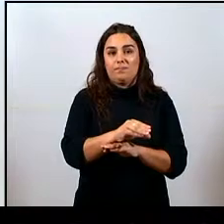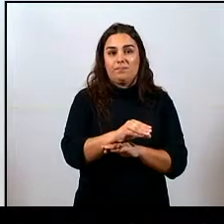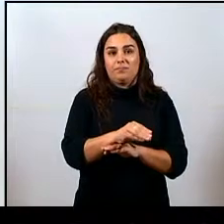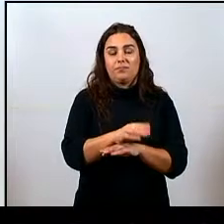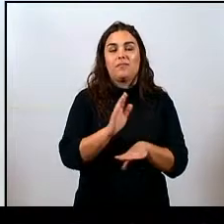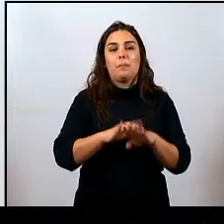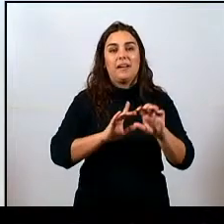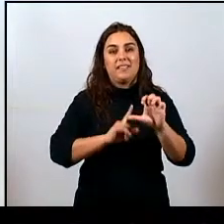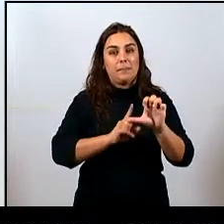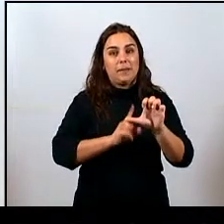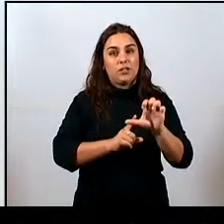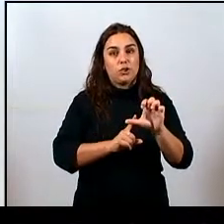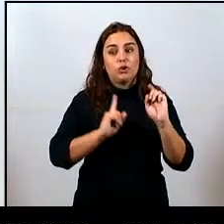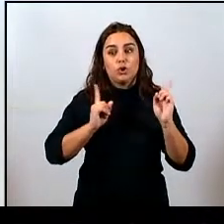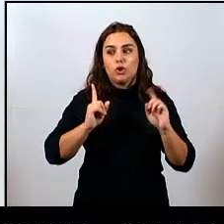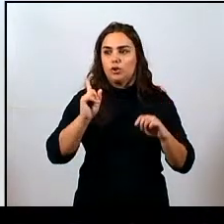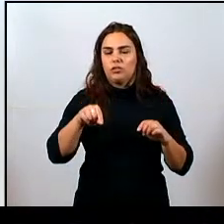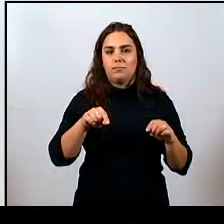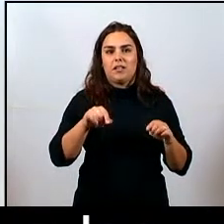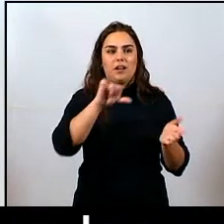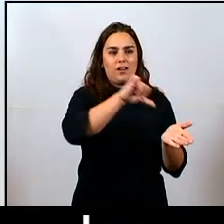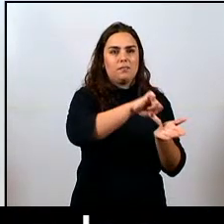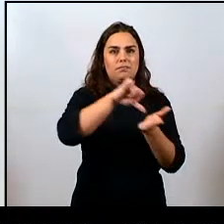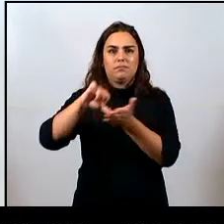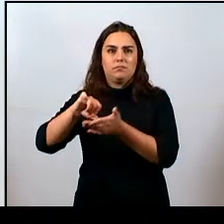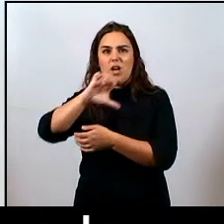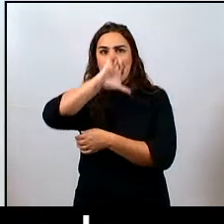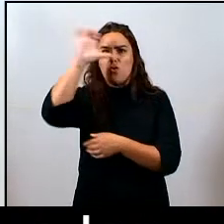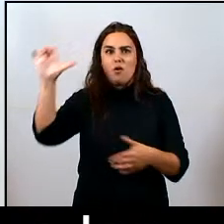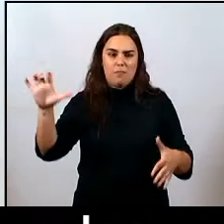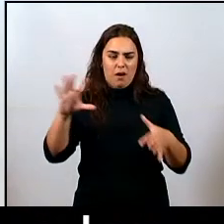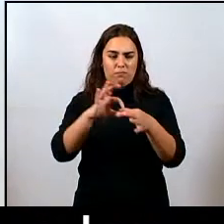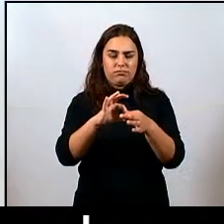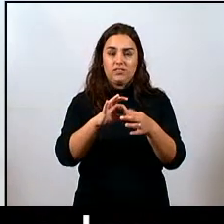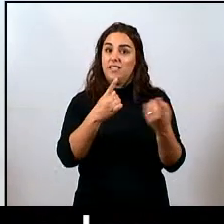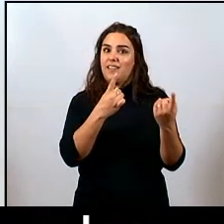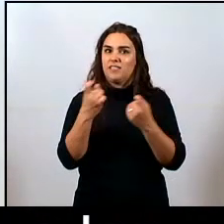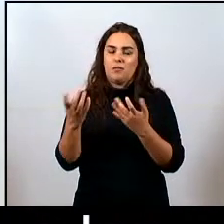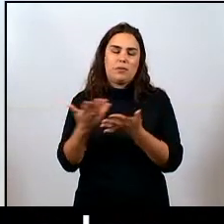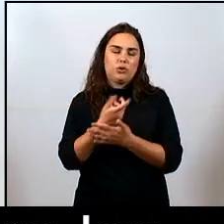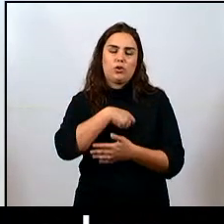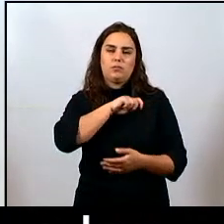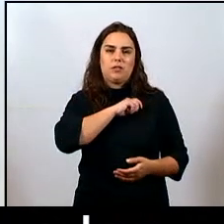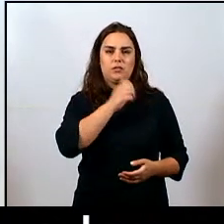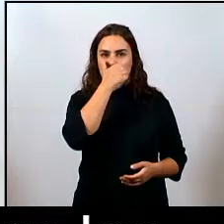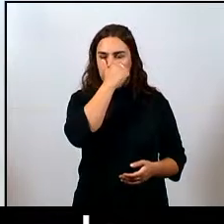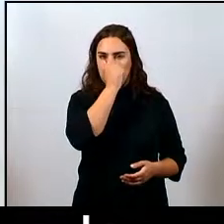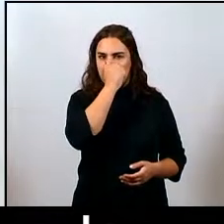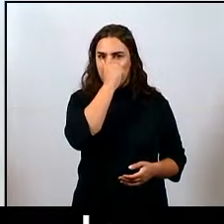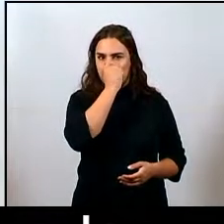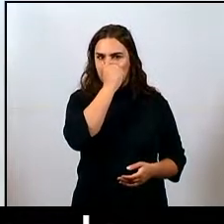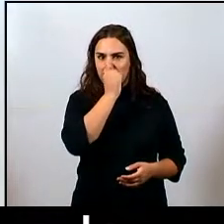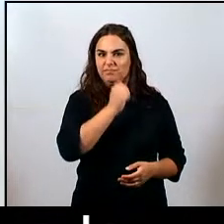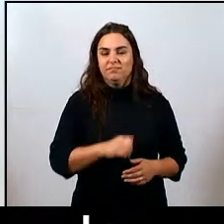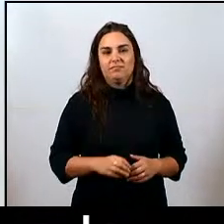los extremeños, es que une 2 capitales europeas y es una necesidad para todos los españoles.